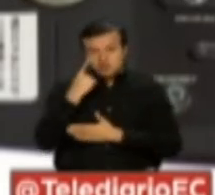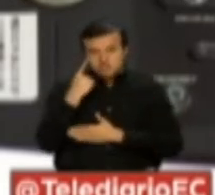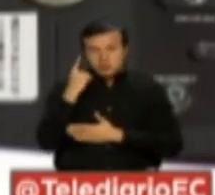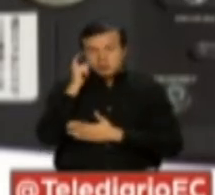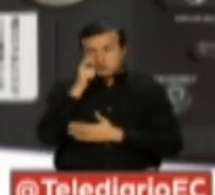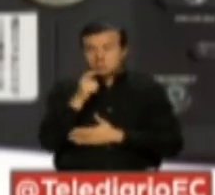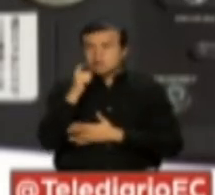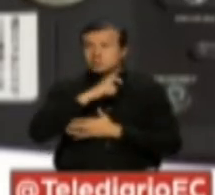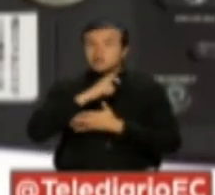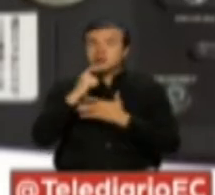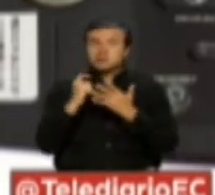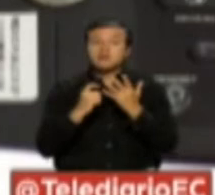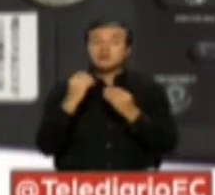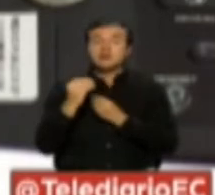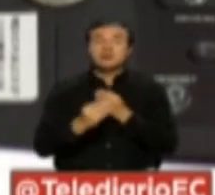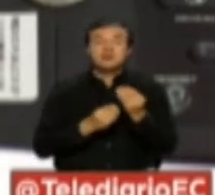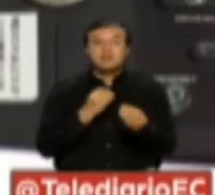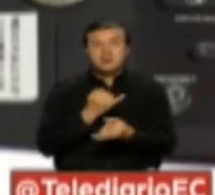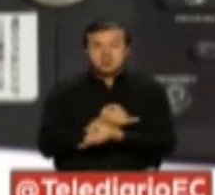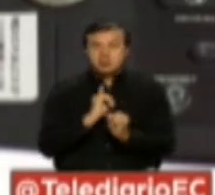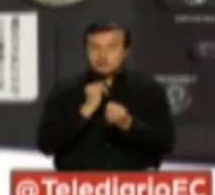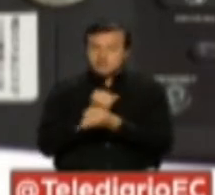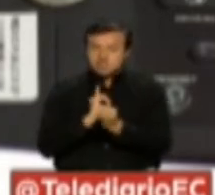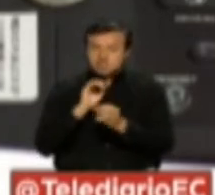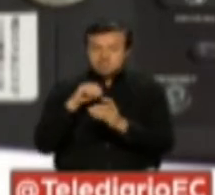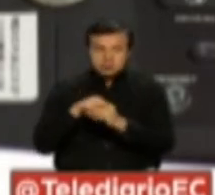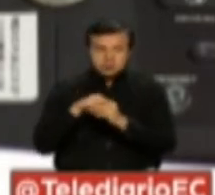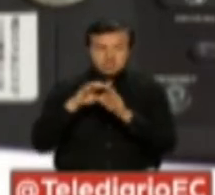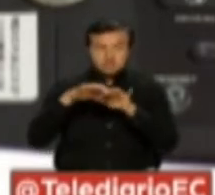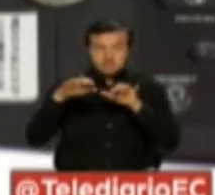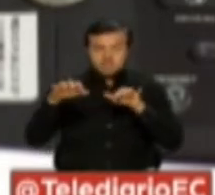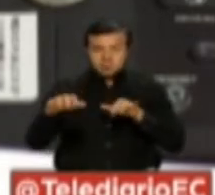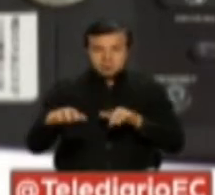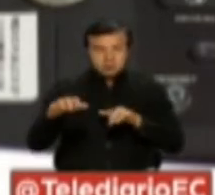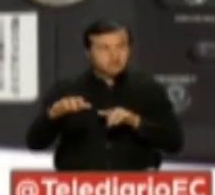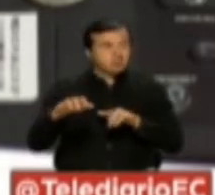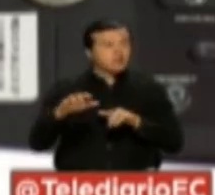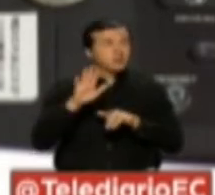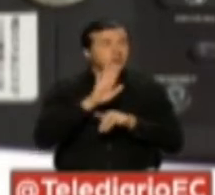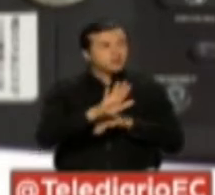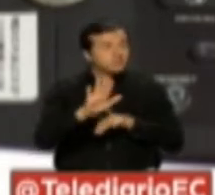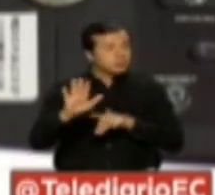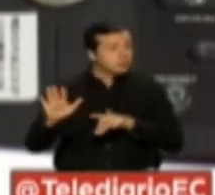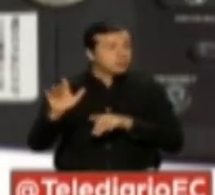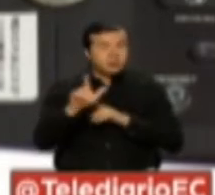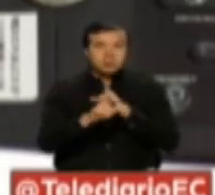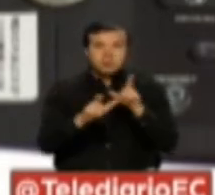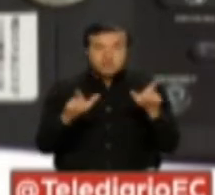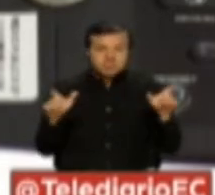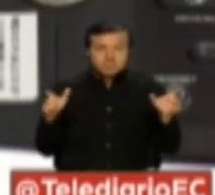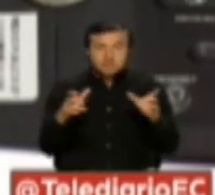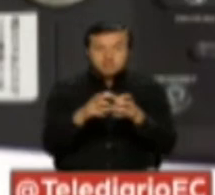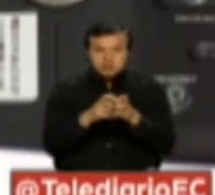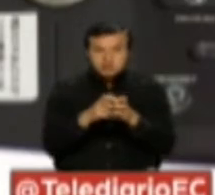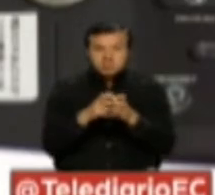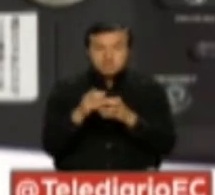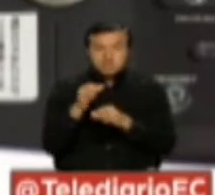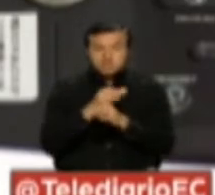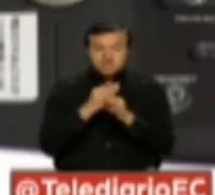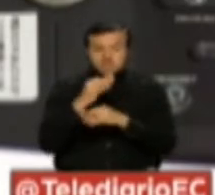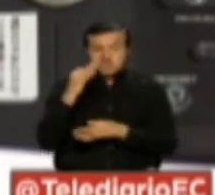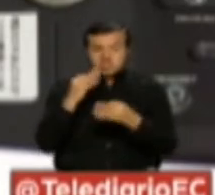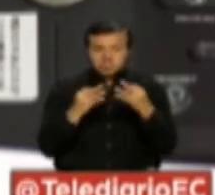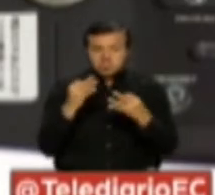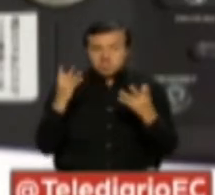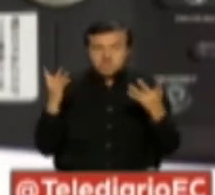fiscales necesitan condiciones de independencia interna y externa. Ninguna interferencia de parte de los órganos que conforman la función judicial